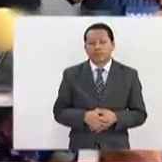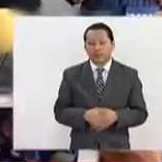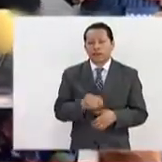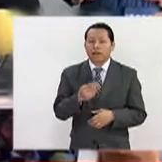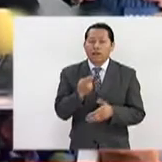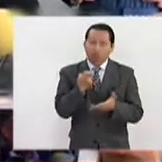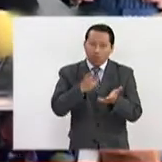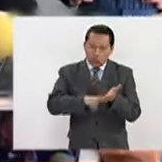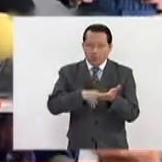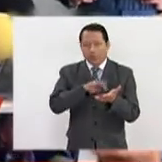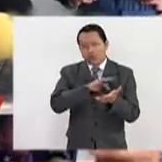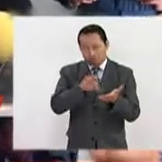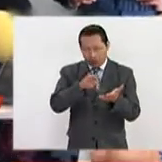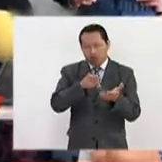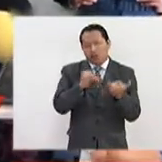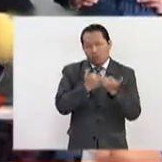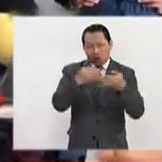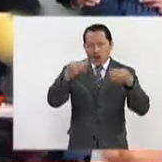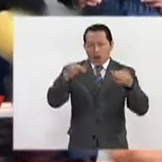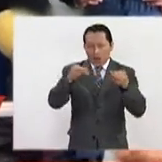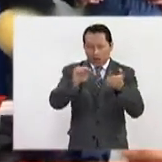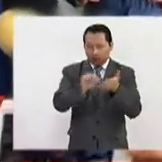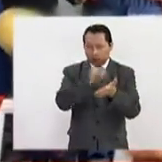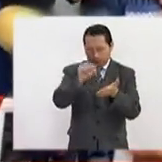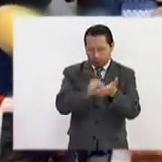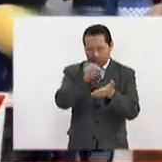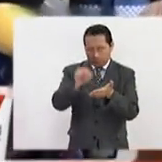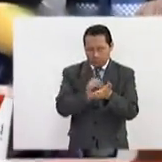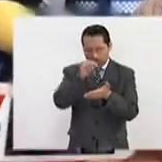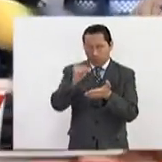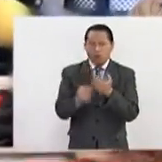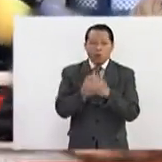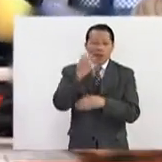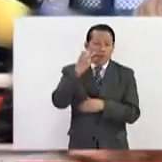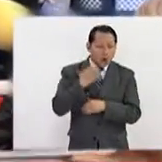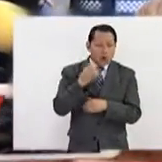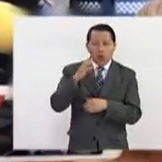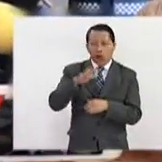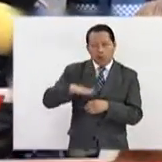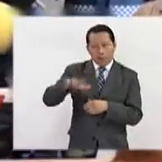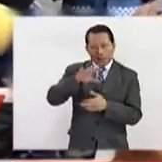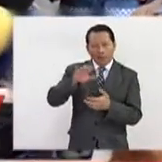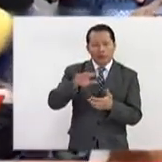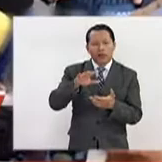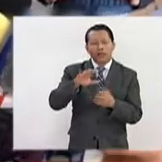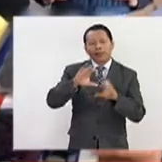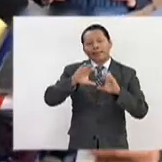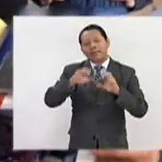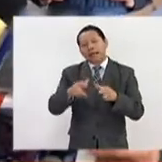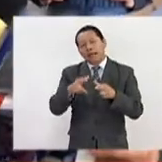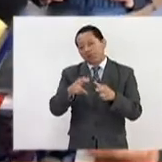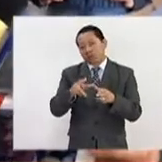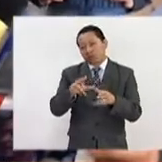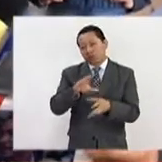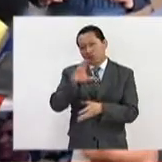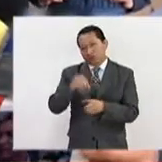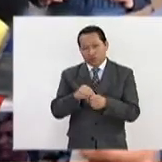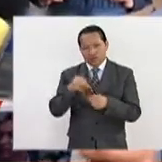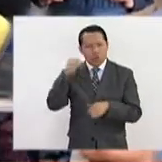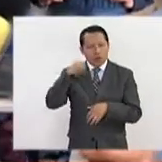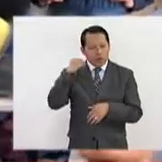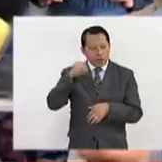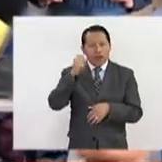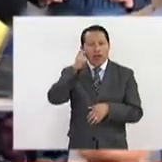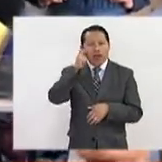Para que se nos autorice el uso de papel en Nuevo León, en algunas zonas, en Chiapas casi todas, en Oaxaca, en